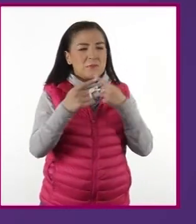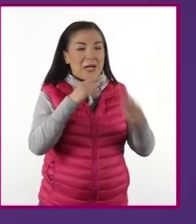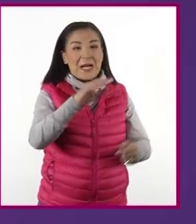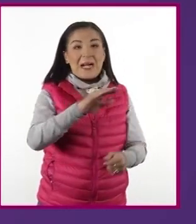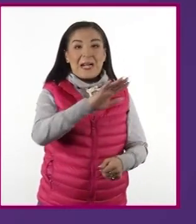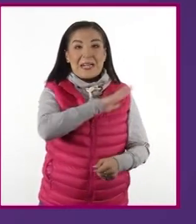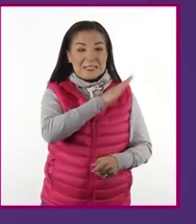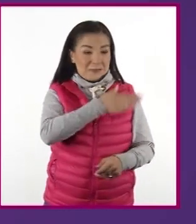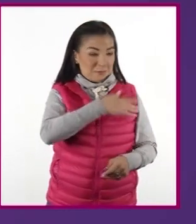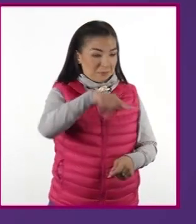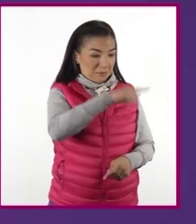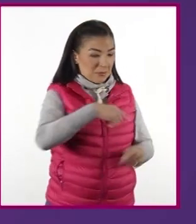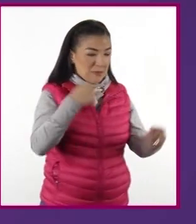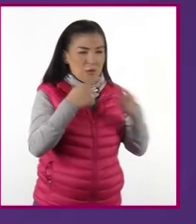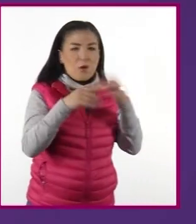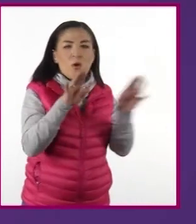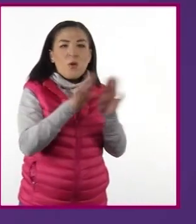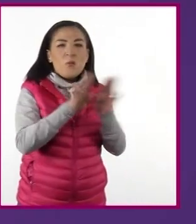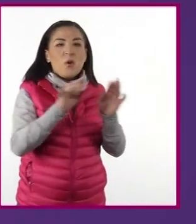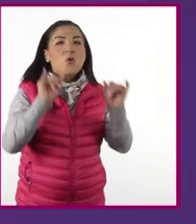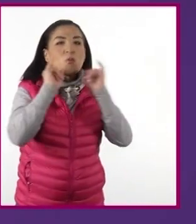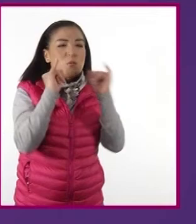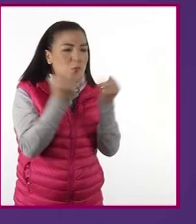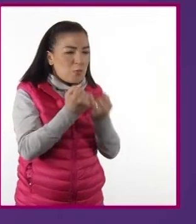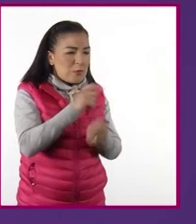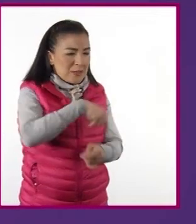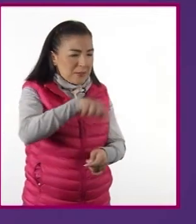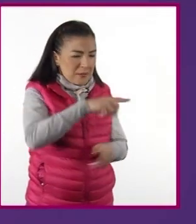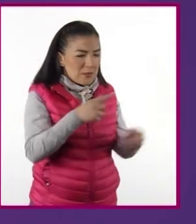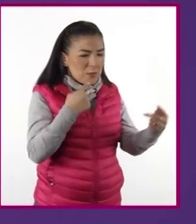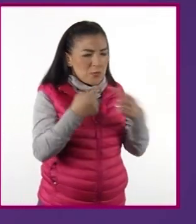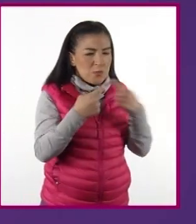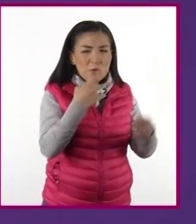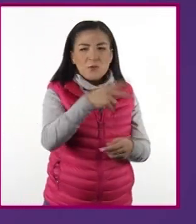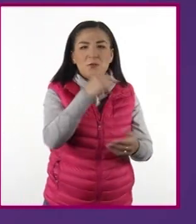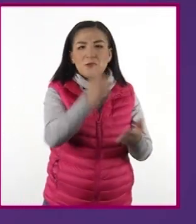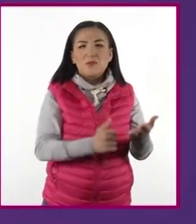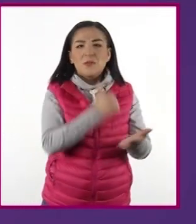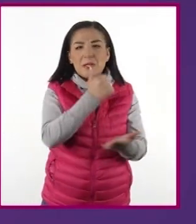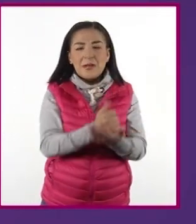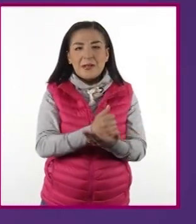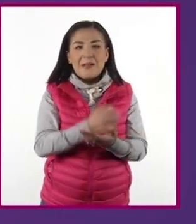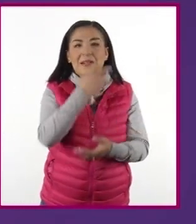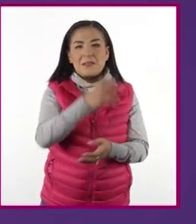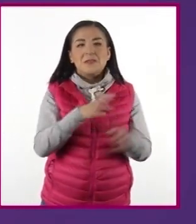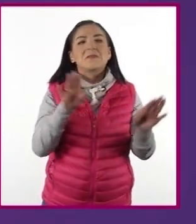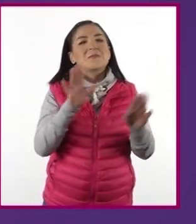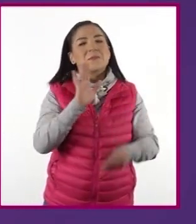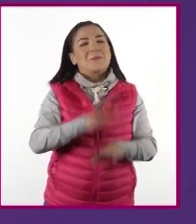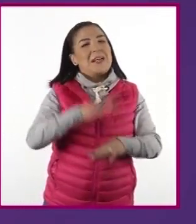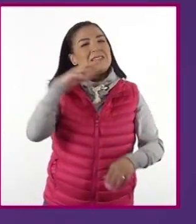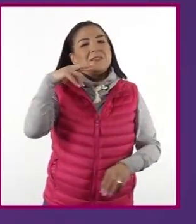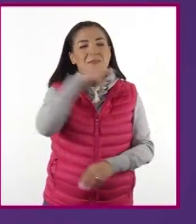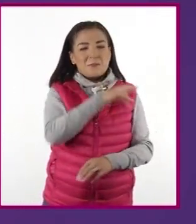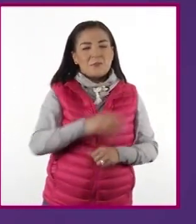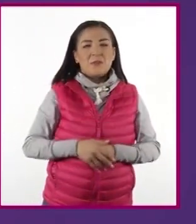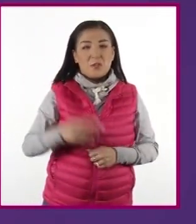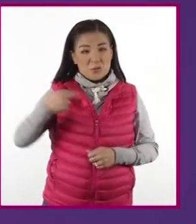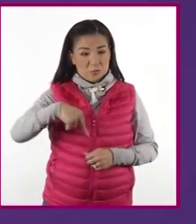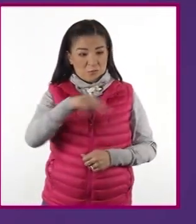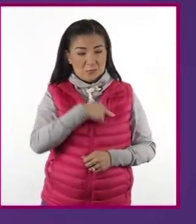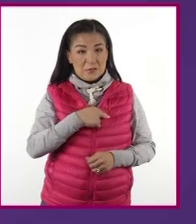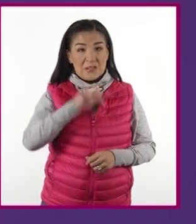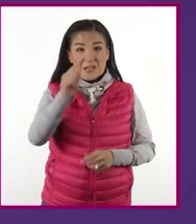movimiento de juntas de sus principales ciudades. Los criollos en la Nueva España dicen inmediatamente: nosotros no